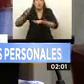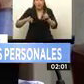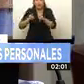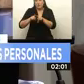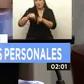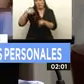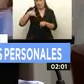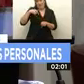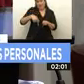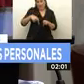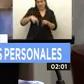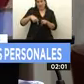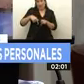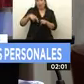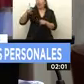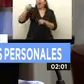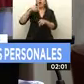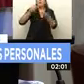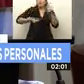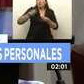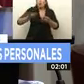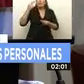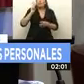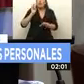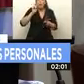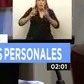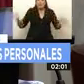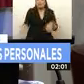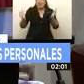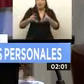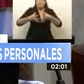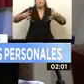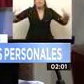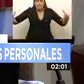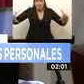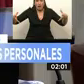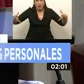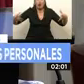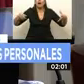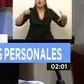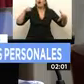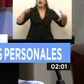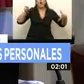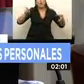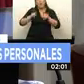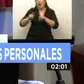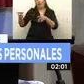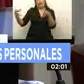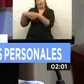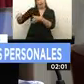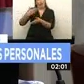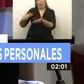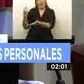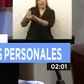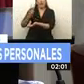nuestros que eran expansivos y que creían en la demanda y lo que fue el primer presupuesto de ustedes el de 2016